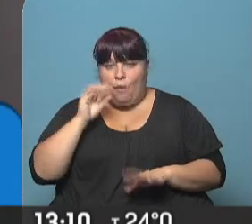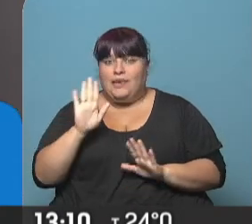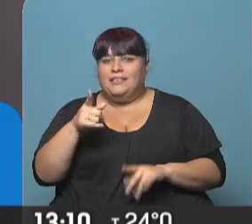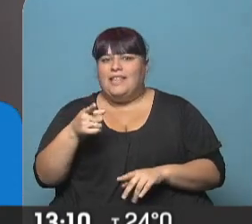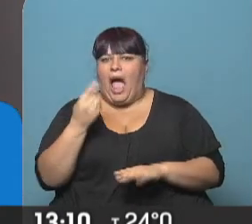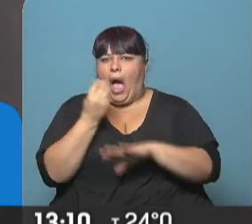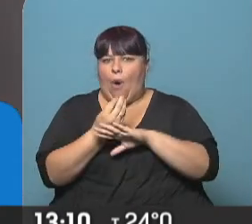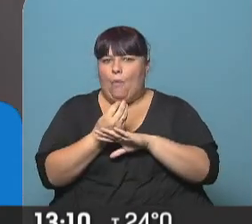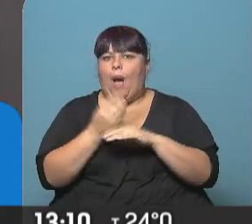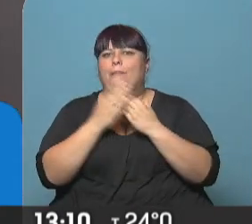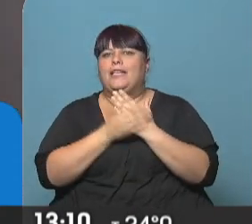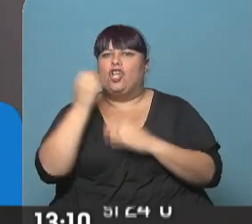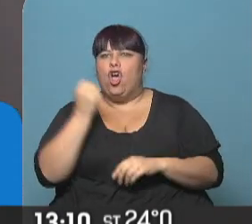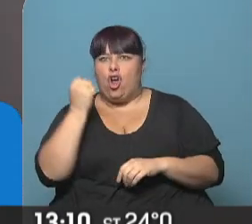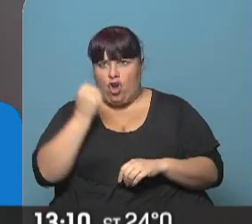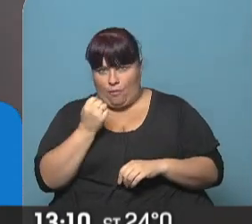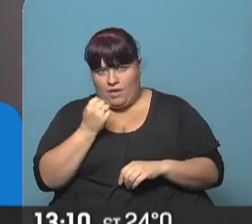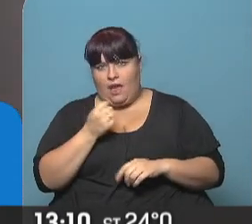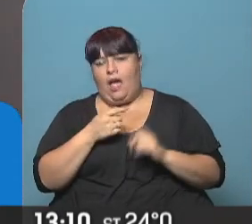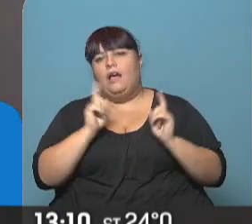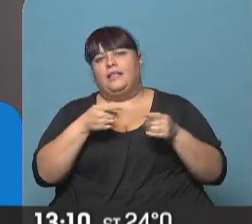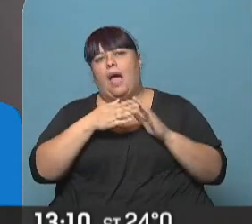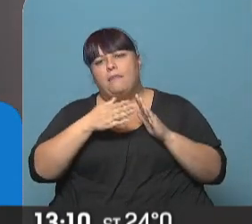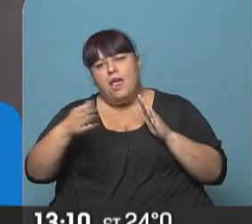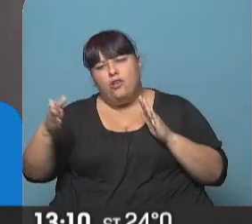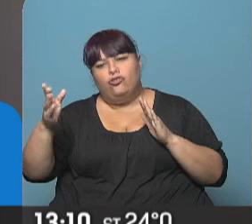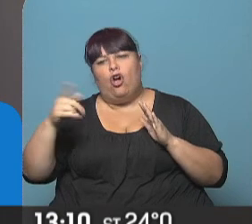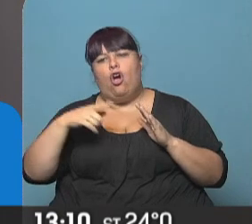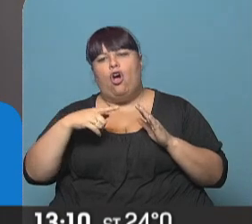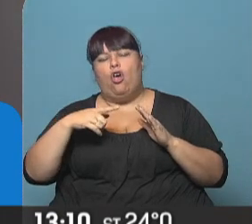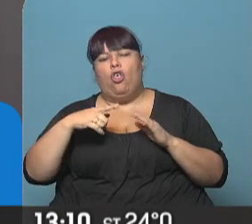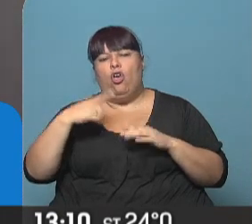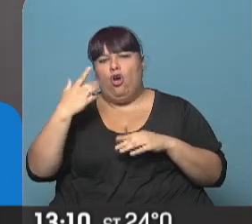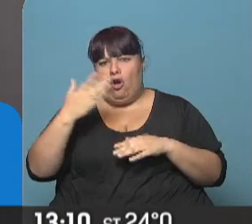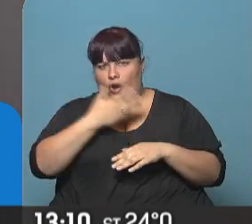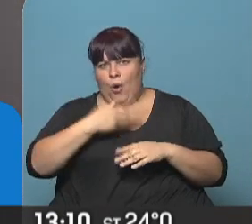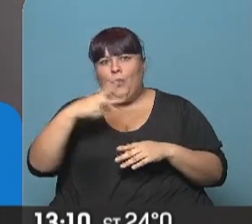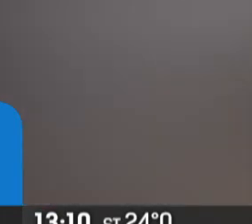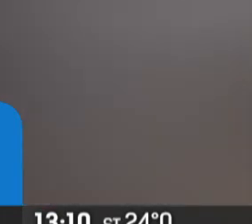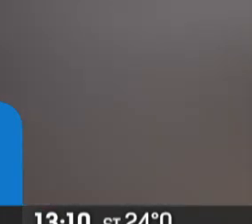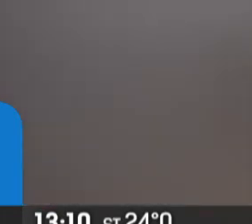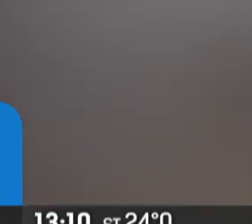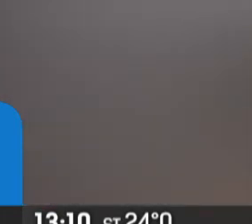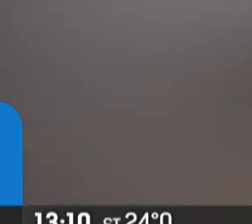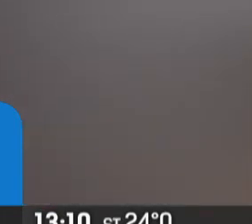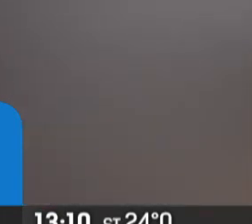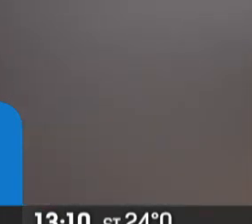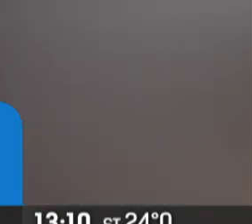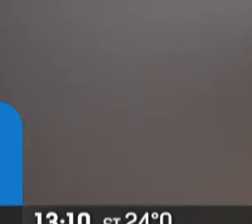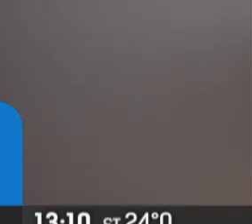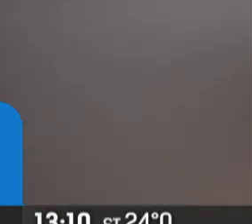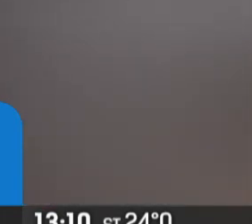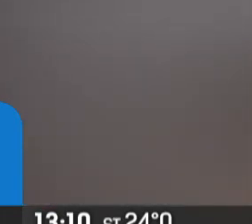Vudú asumió el Ministerio de Economía, y que se extendieron a lo largo de todo su mandato como vicepresidente de la Nación hasta 2015,